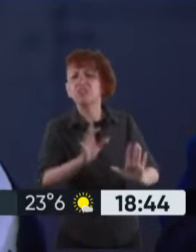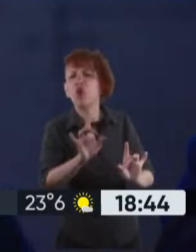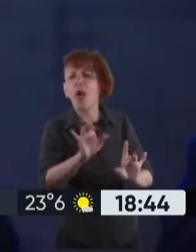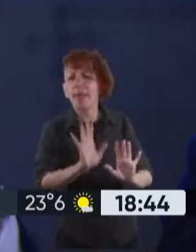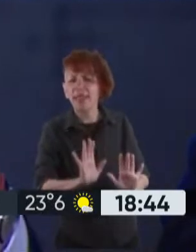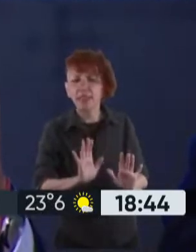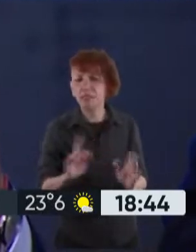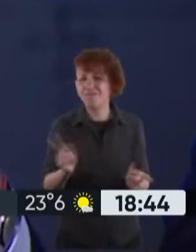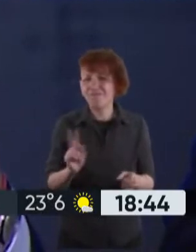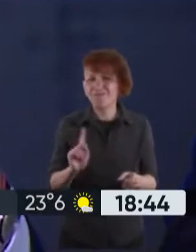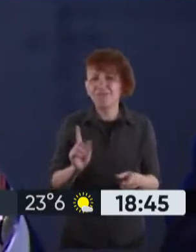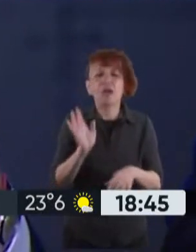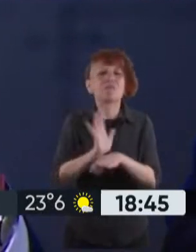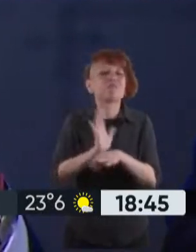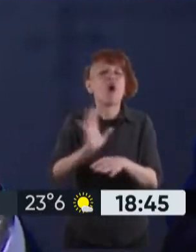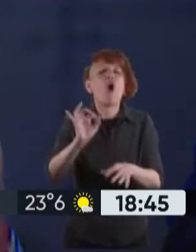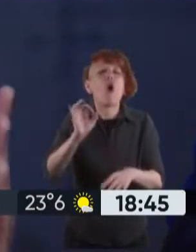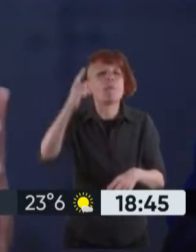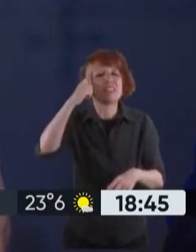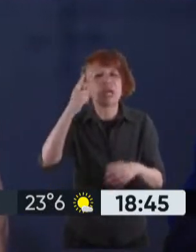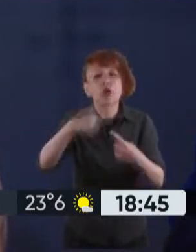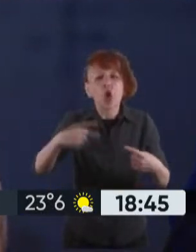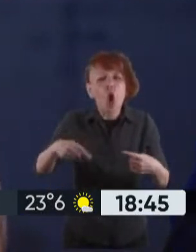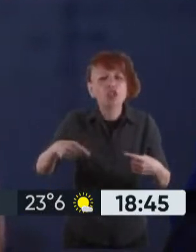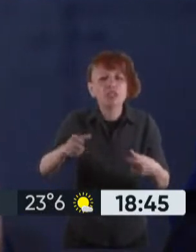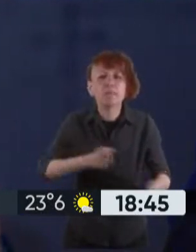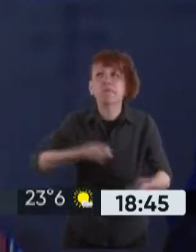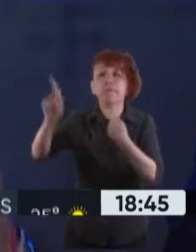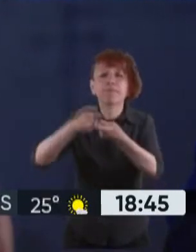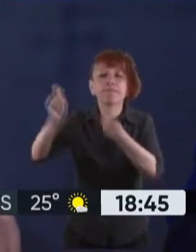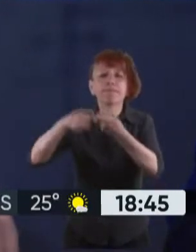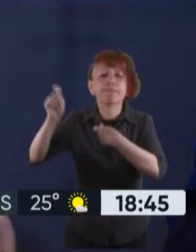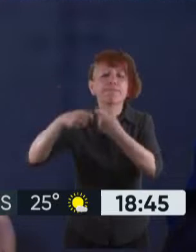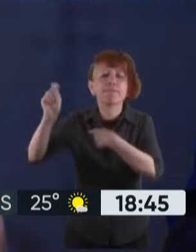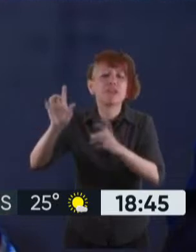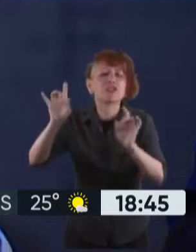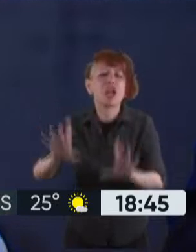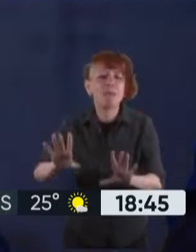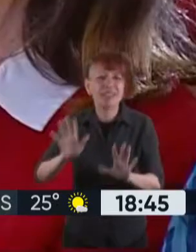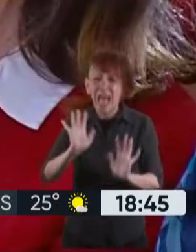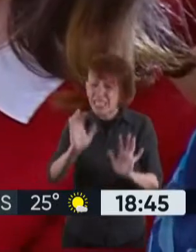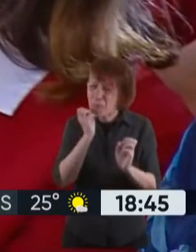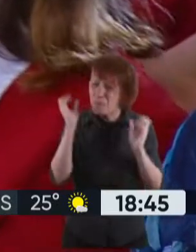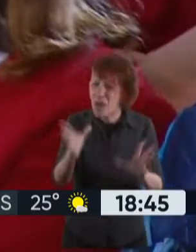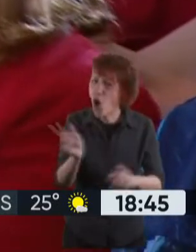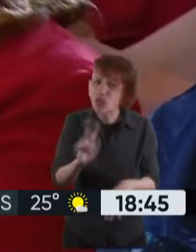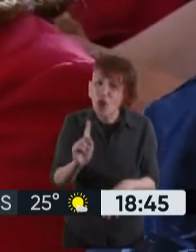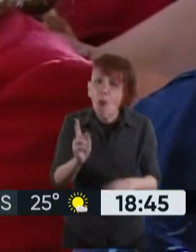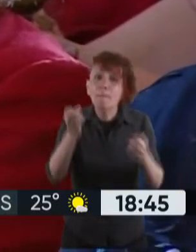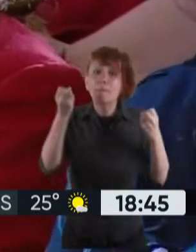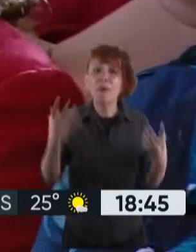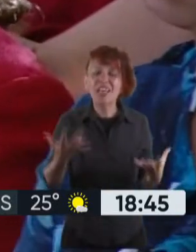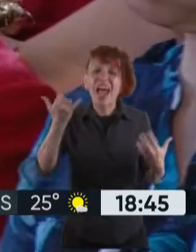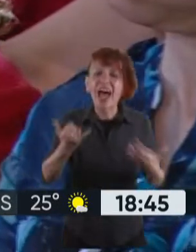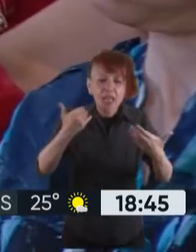Aspiracionalmente, ser el supermercado del mundo no parece ser lo mejor en un mundo donde el desarrollo científico y